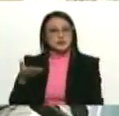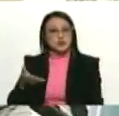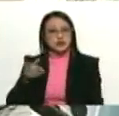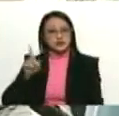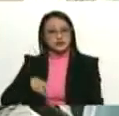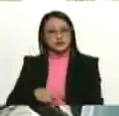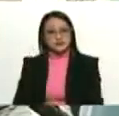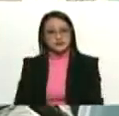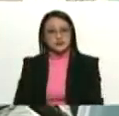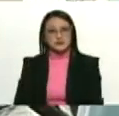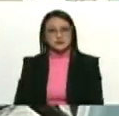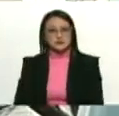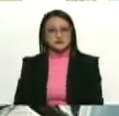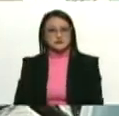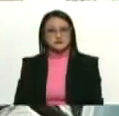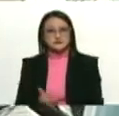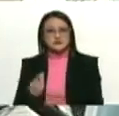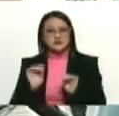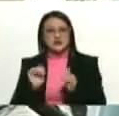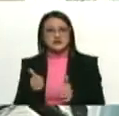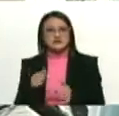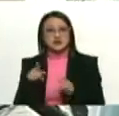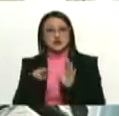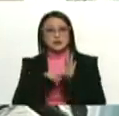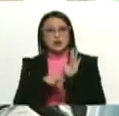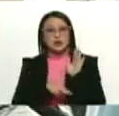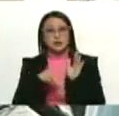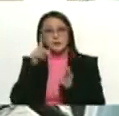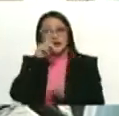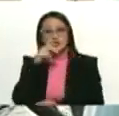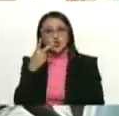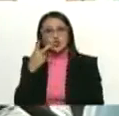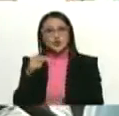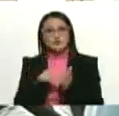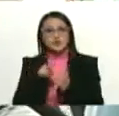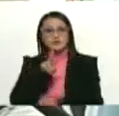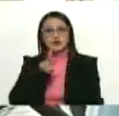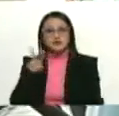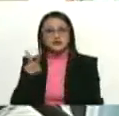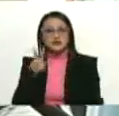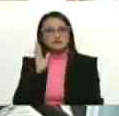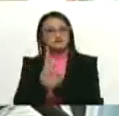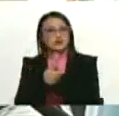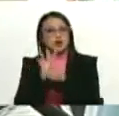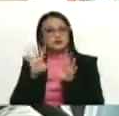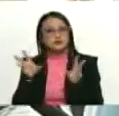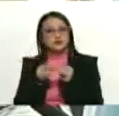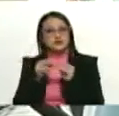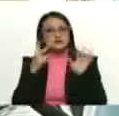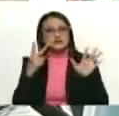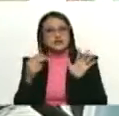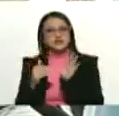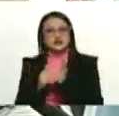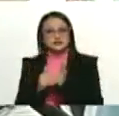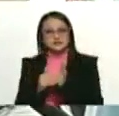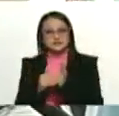esto. Desde el inicio de este programa, en el año 2022, se han registrado un total de